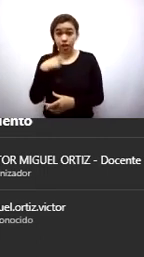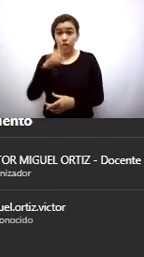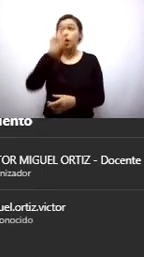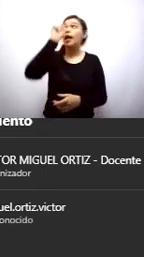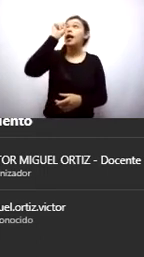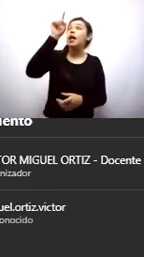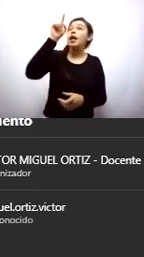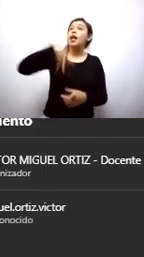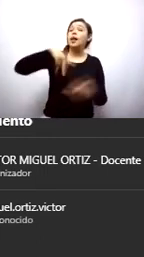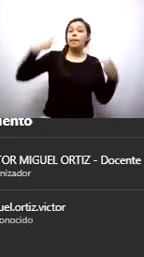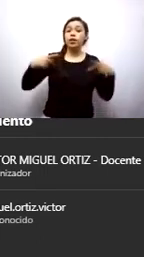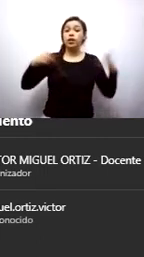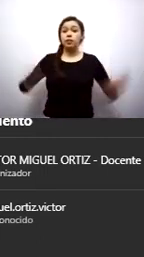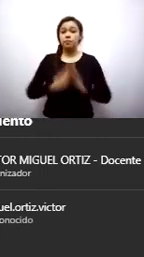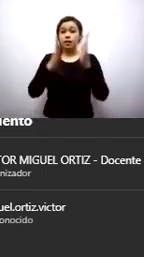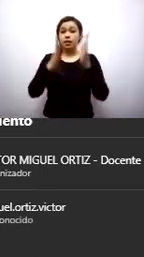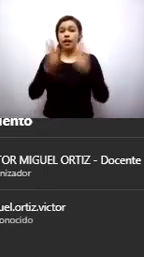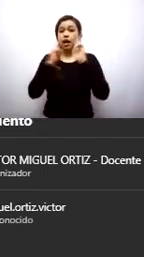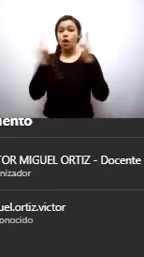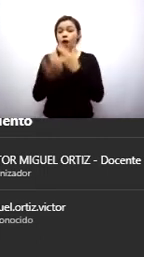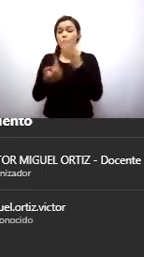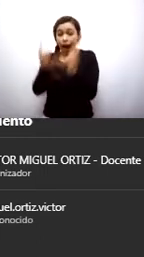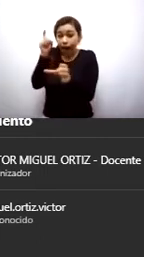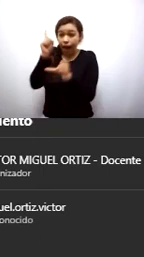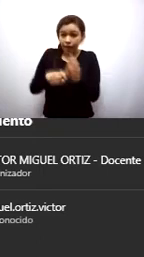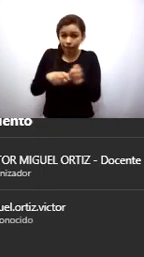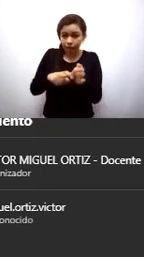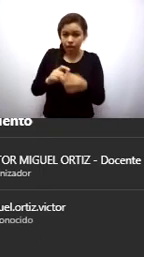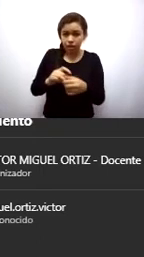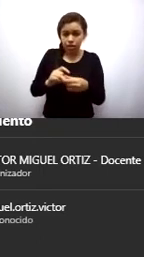los participantes que están dentro de la reunión. Me arroja